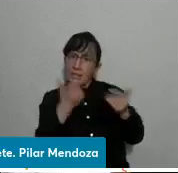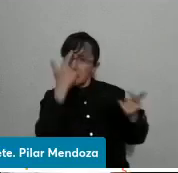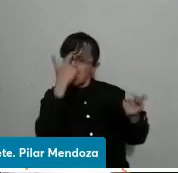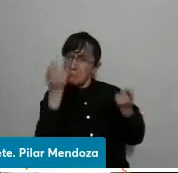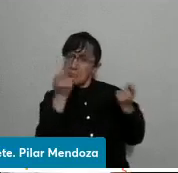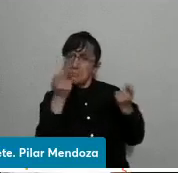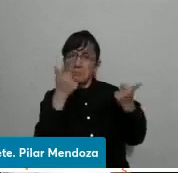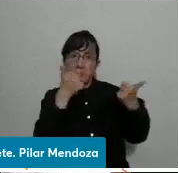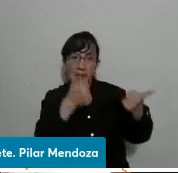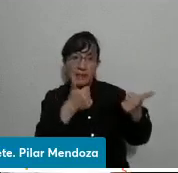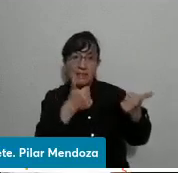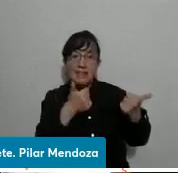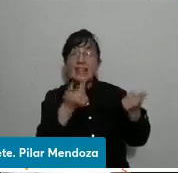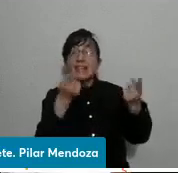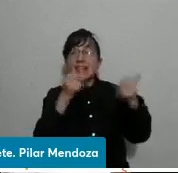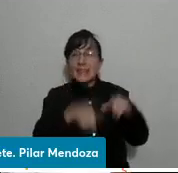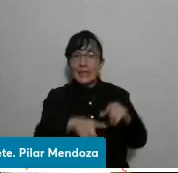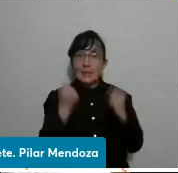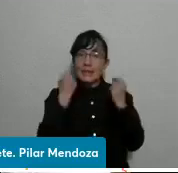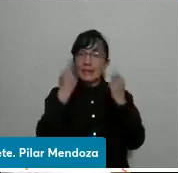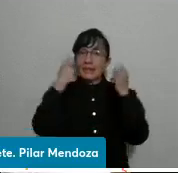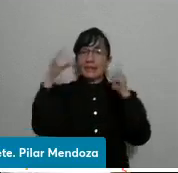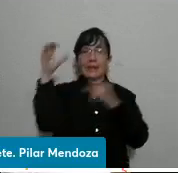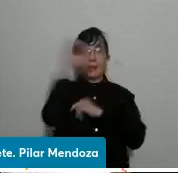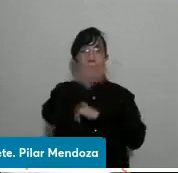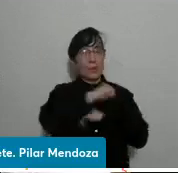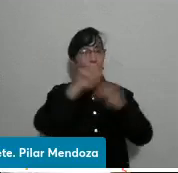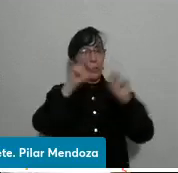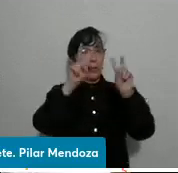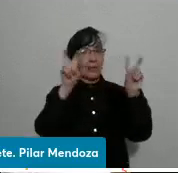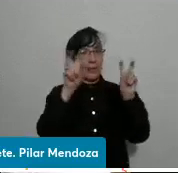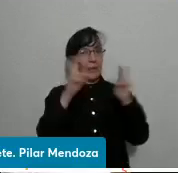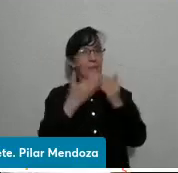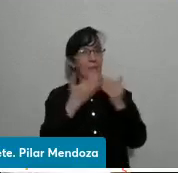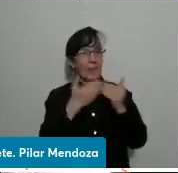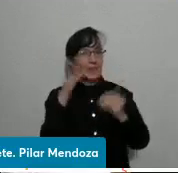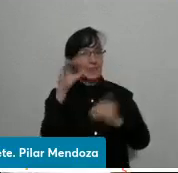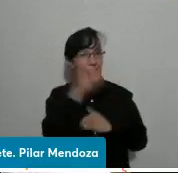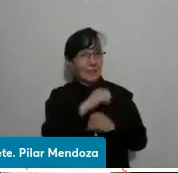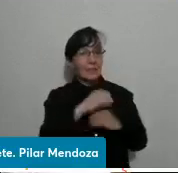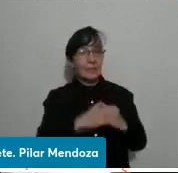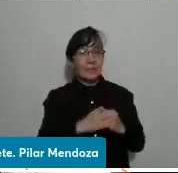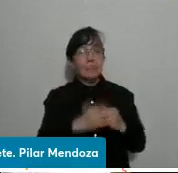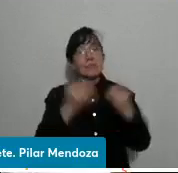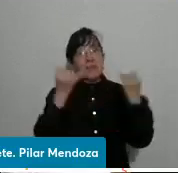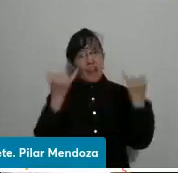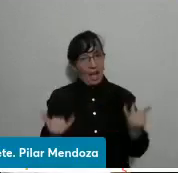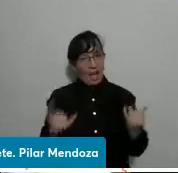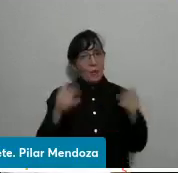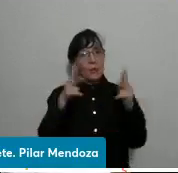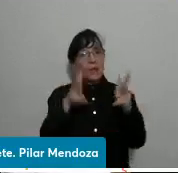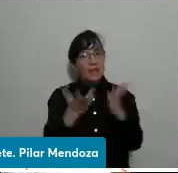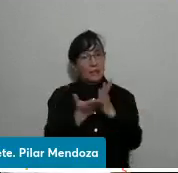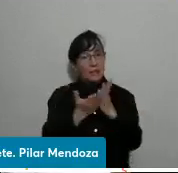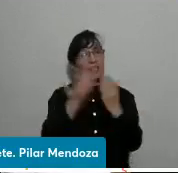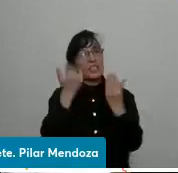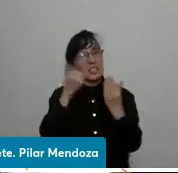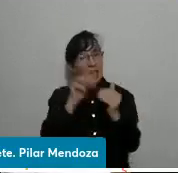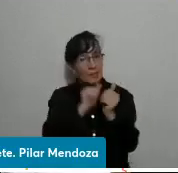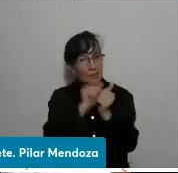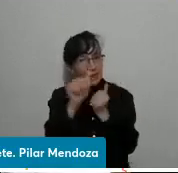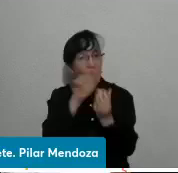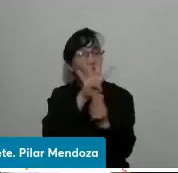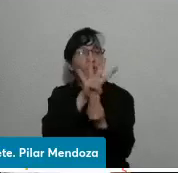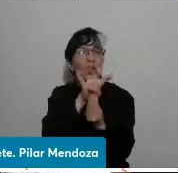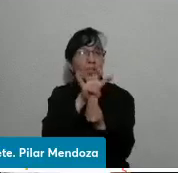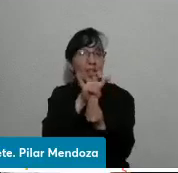qué le ha llevado a comprender mejor un tema. Nuestros estudiantes ya van en este momento en el grado noveno, con quienes iniciamos